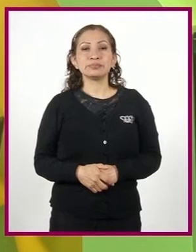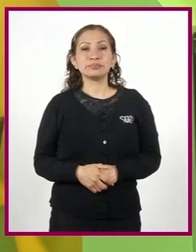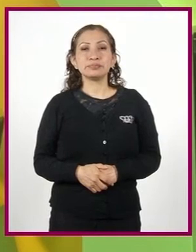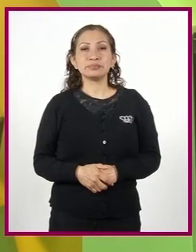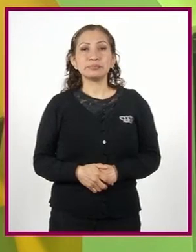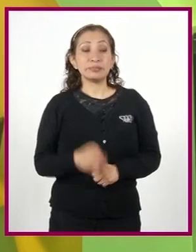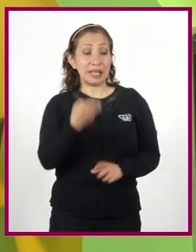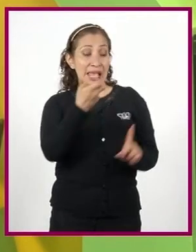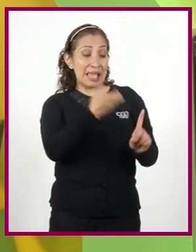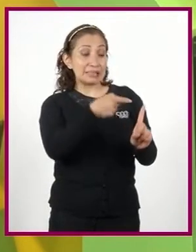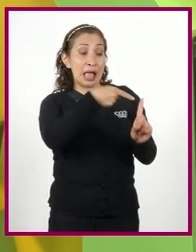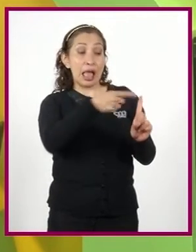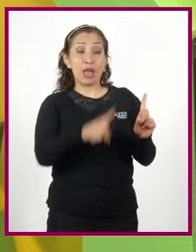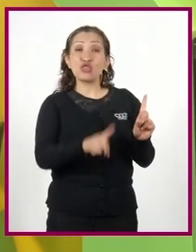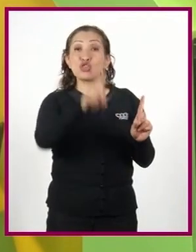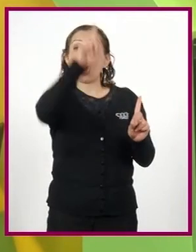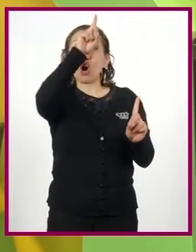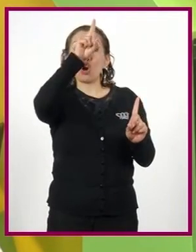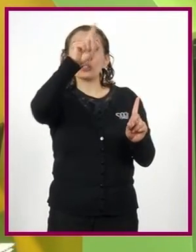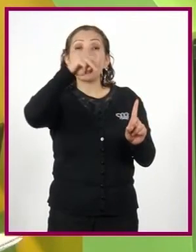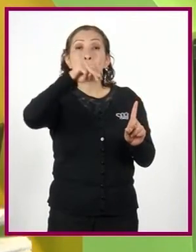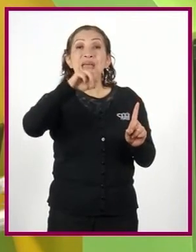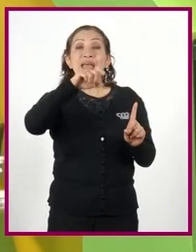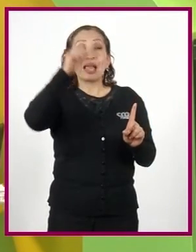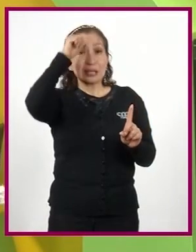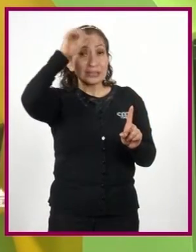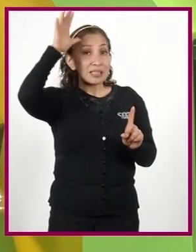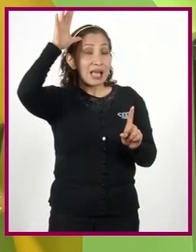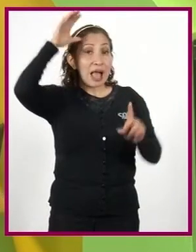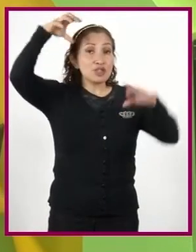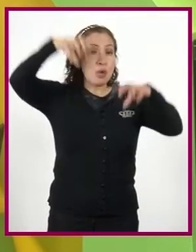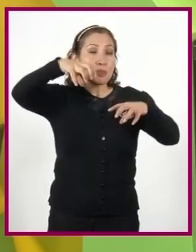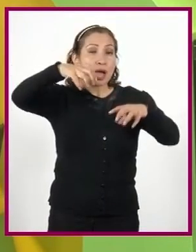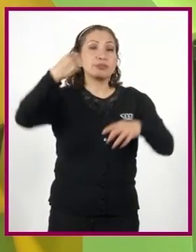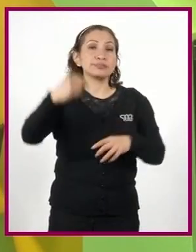Es el dios mexica de la lluvia, Tlaloc.